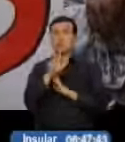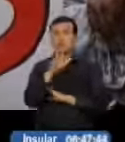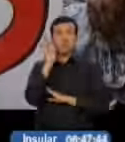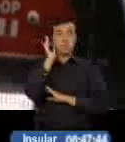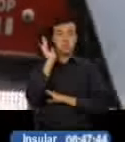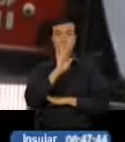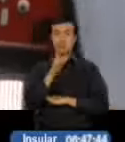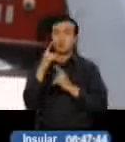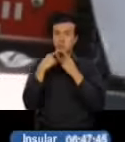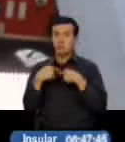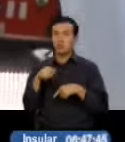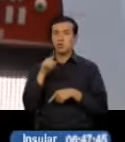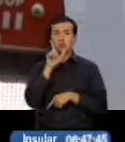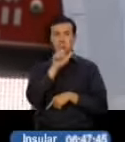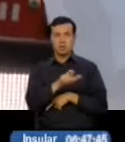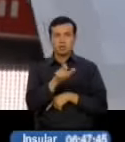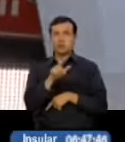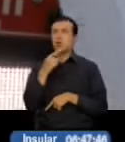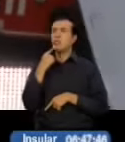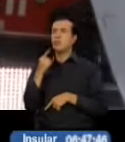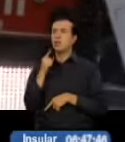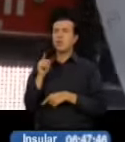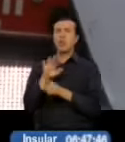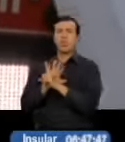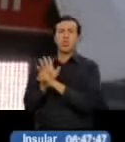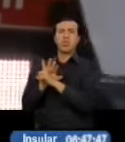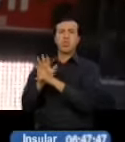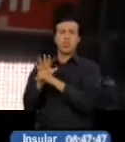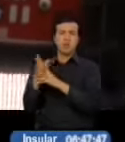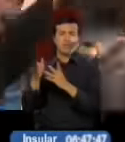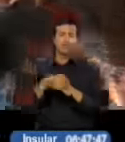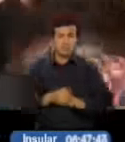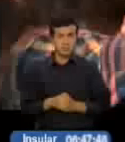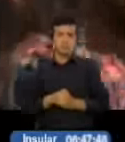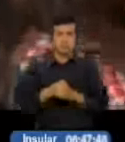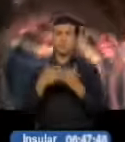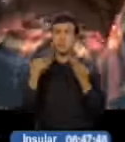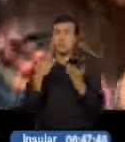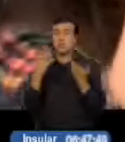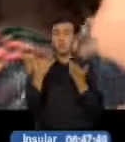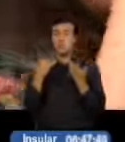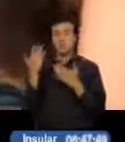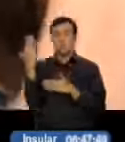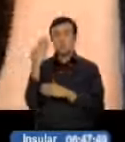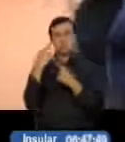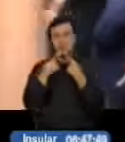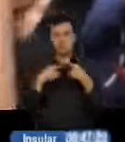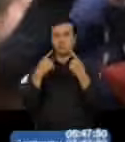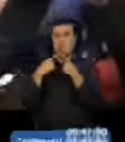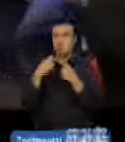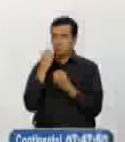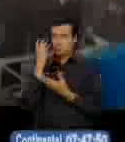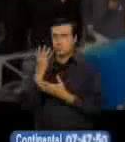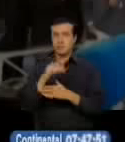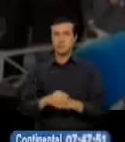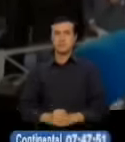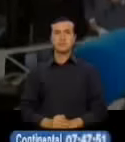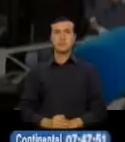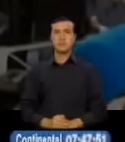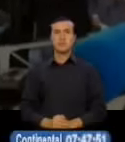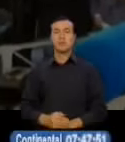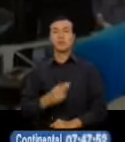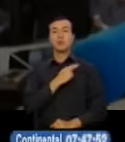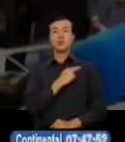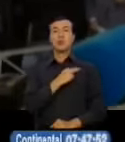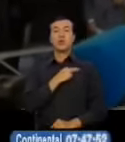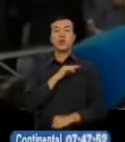mujeres quienes revelaron que Donald Trump las acusó sexualmente. Las acusaciones se realizaron a través de los medios de comunicación locales. La Academia